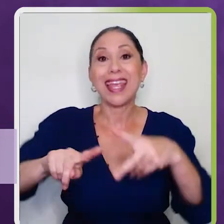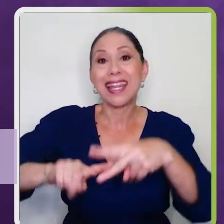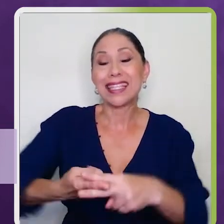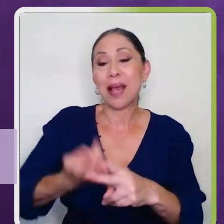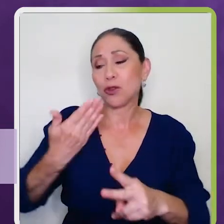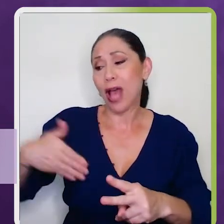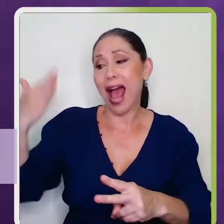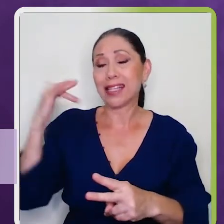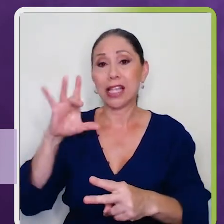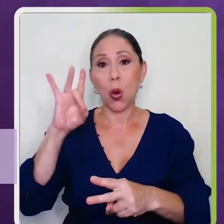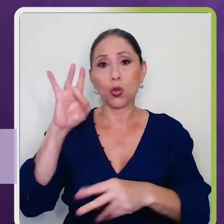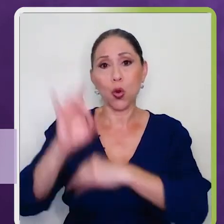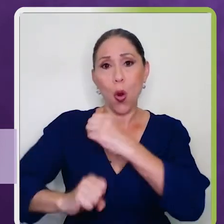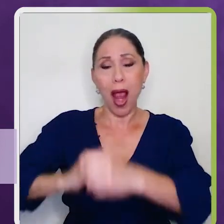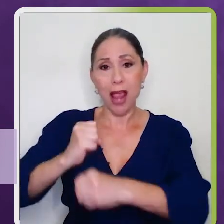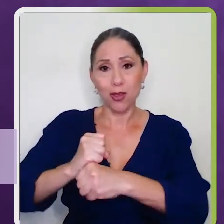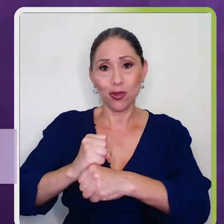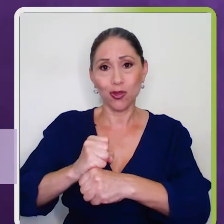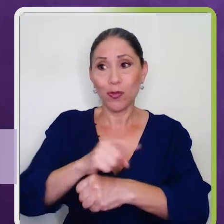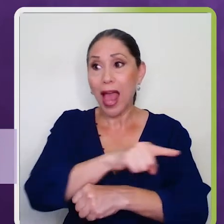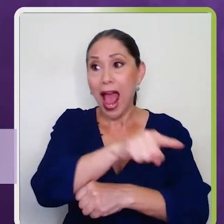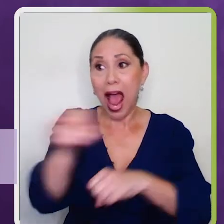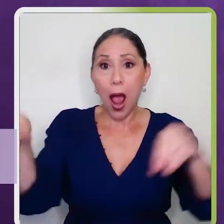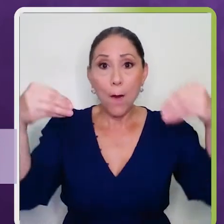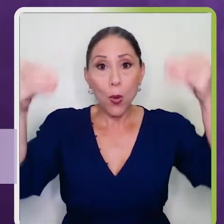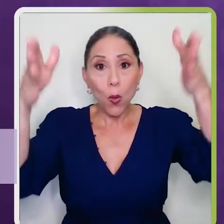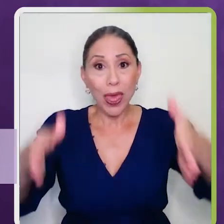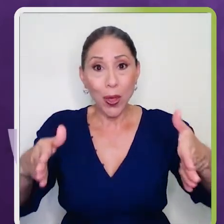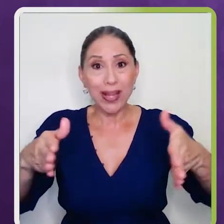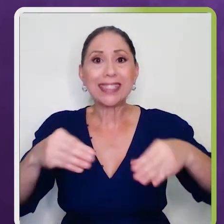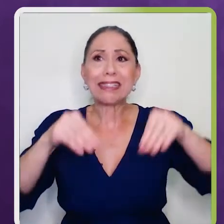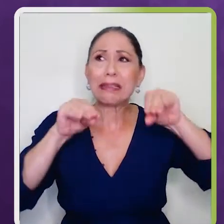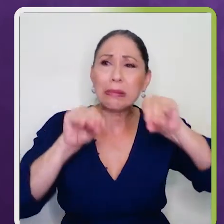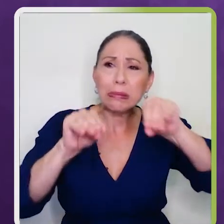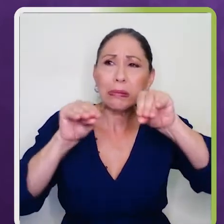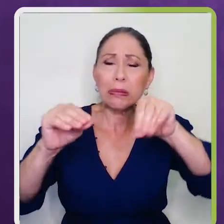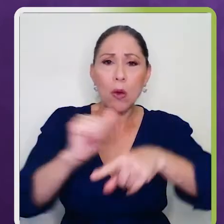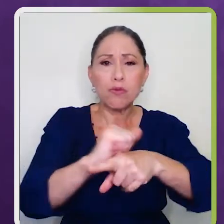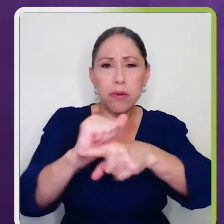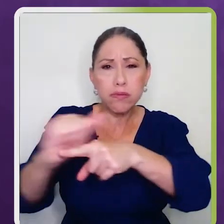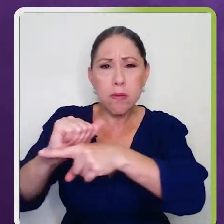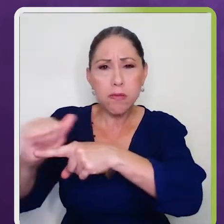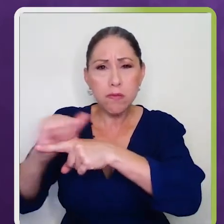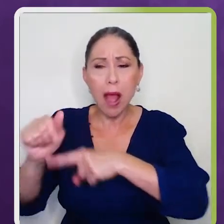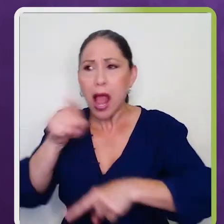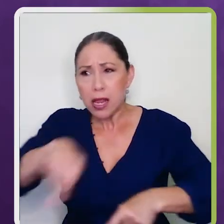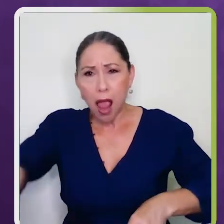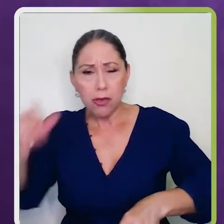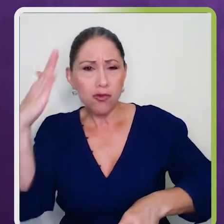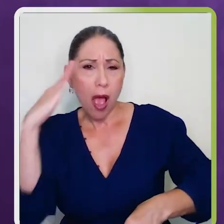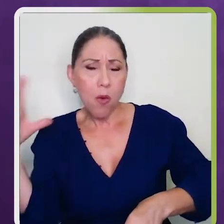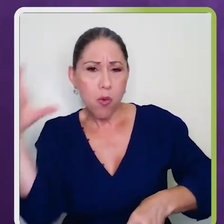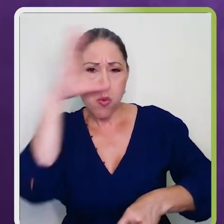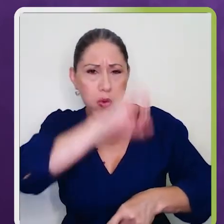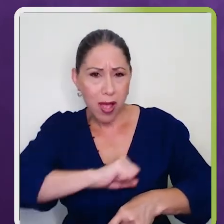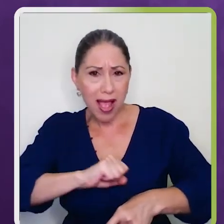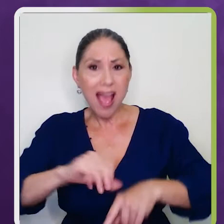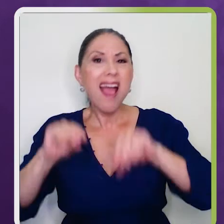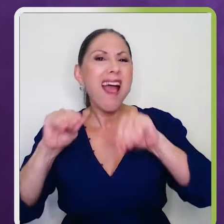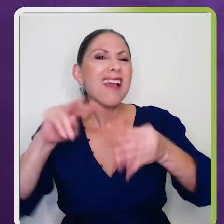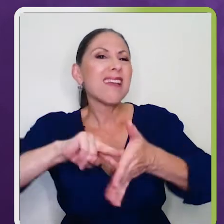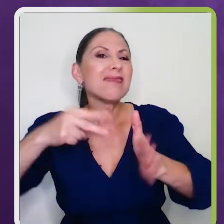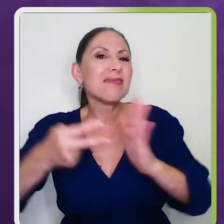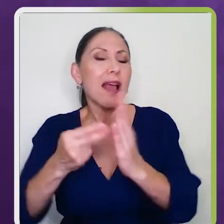a capacitar a nuestros proveedores, empezar a alinearlos, a enseñarles qué significa accesibilidad universal y